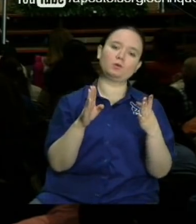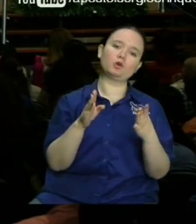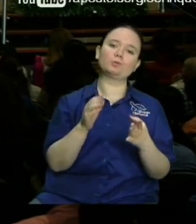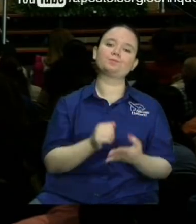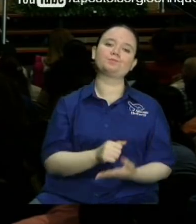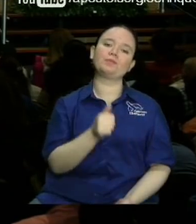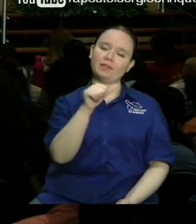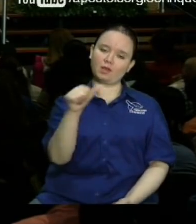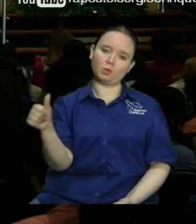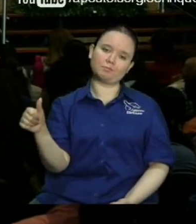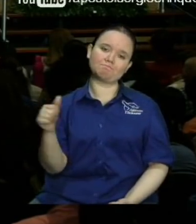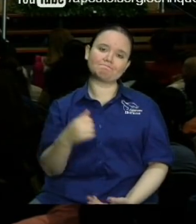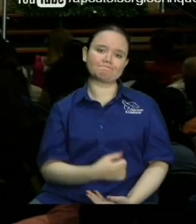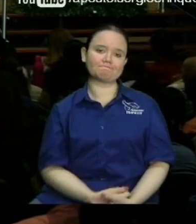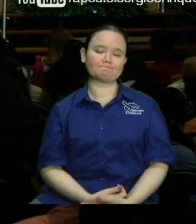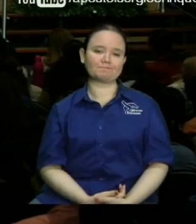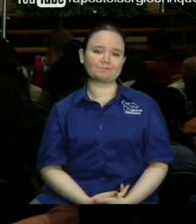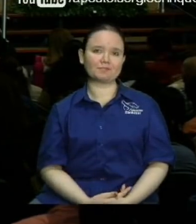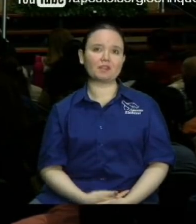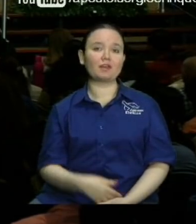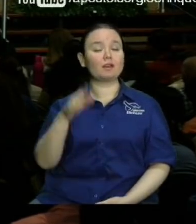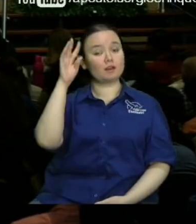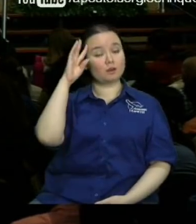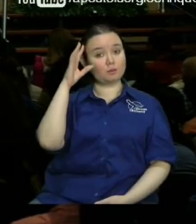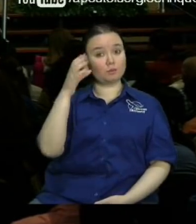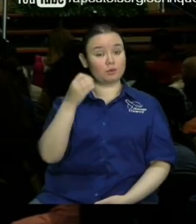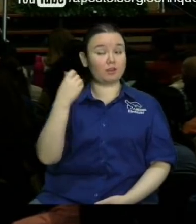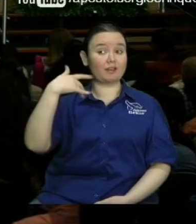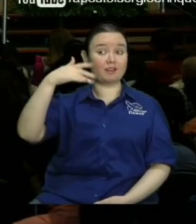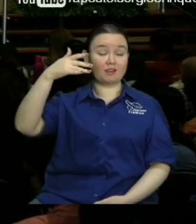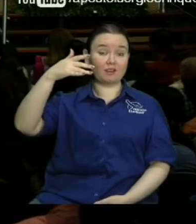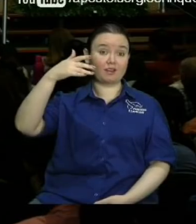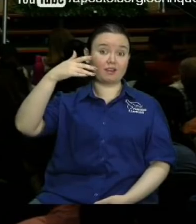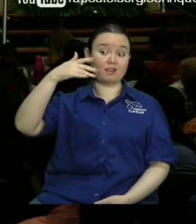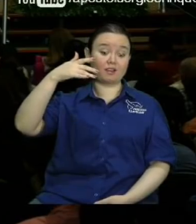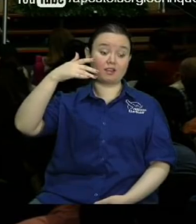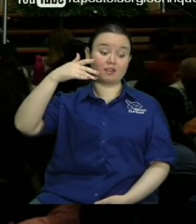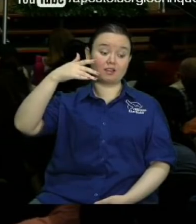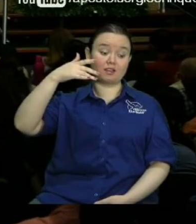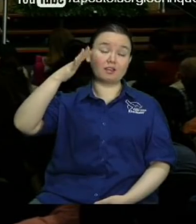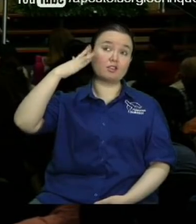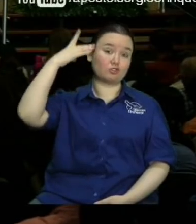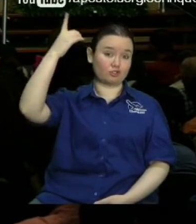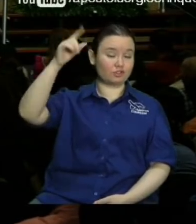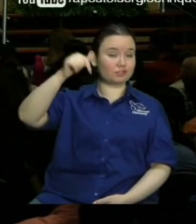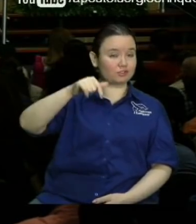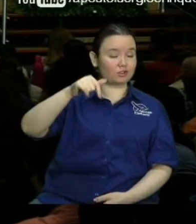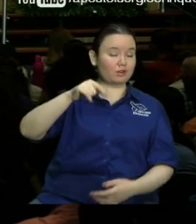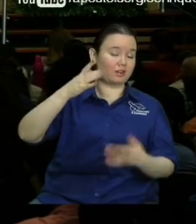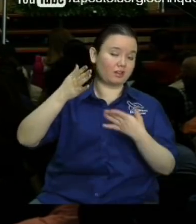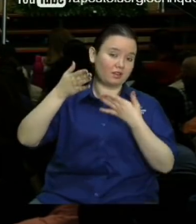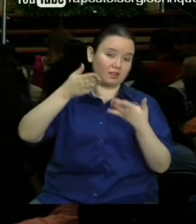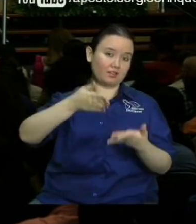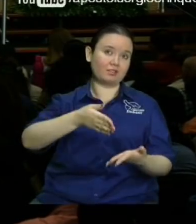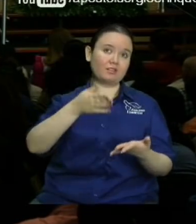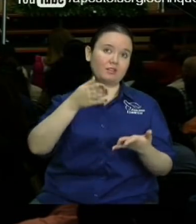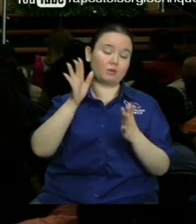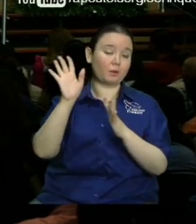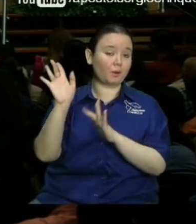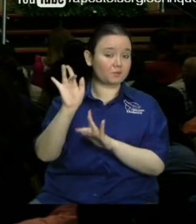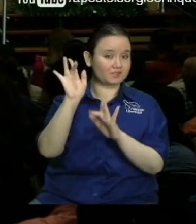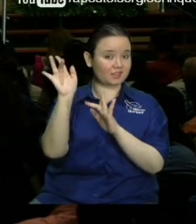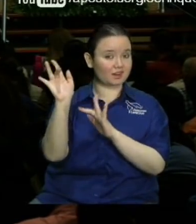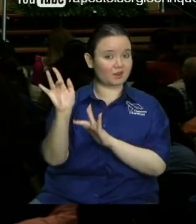manos. Porque en la circuncisión anterior la mujer no entraba, pero Dios ha tenido misericordia